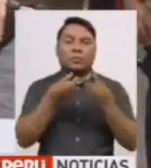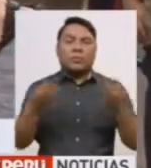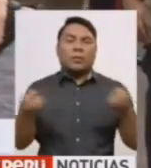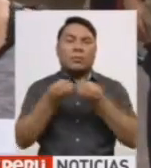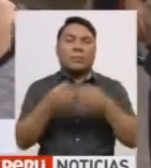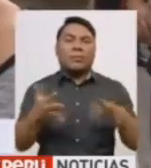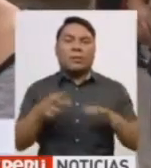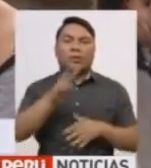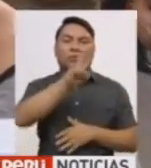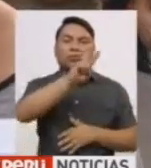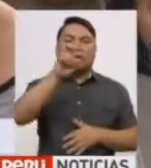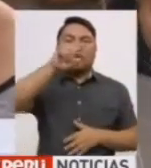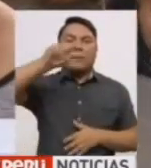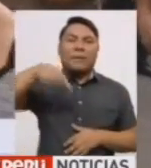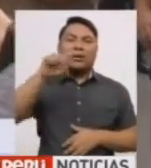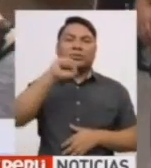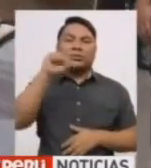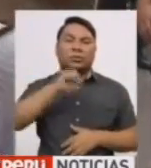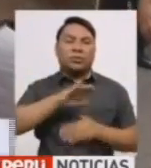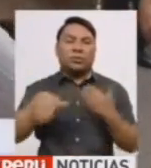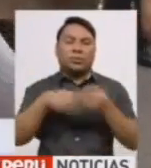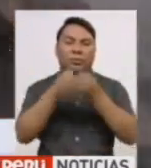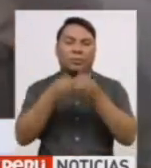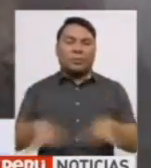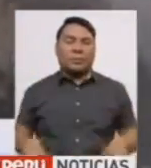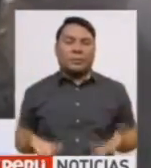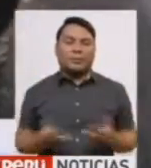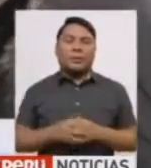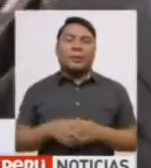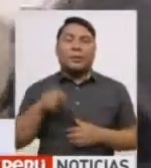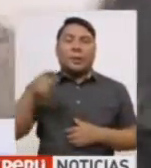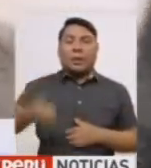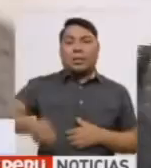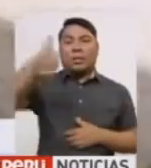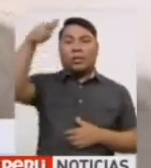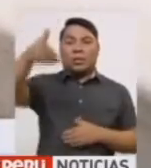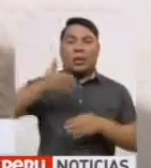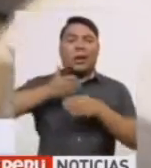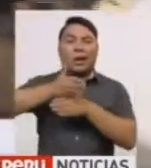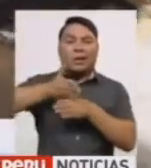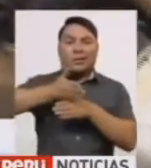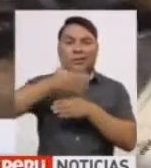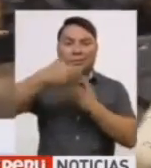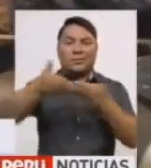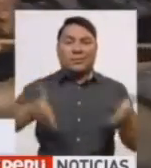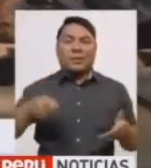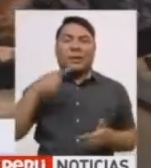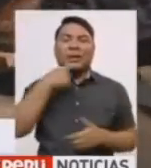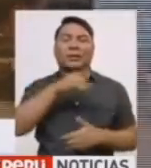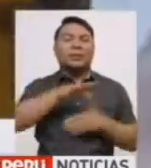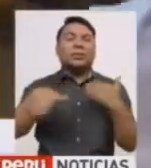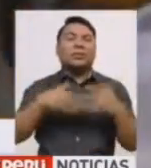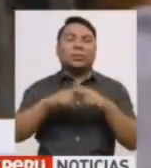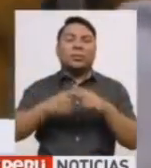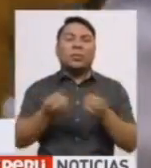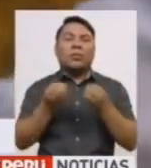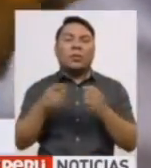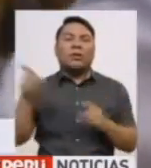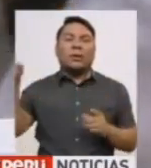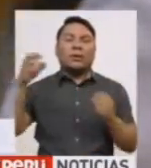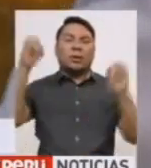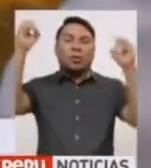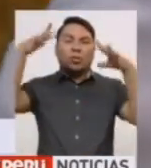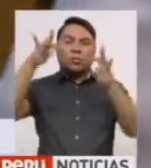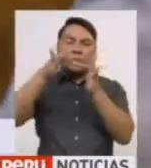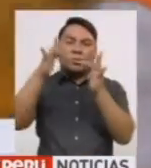menos de 200.000 soles, así vendiendo, ¿no? Los materiales. La dueña de la carpintería aseguró que todo se inició por un cortocircuito